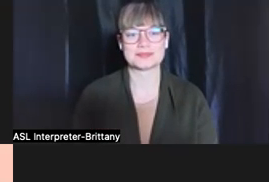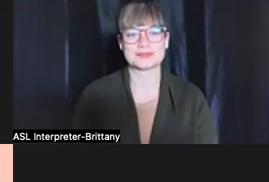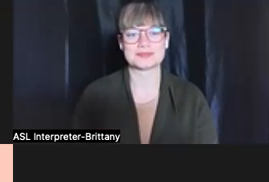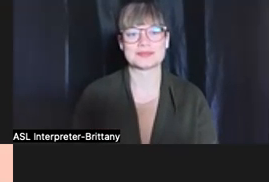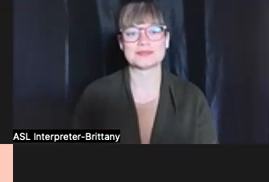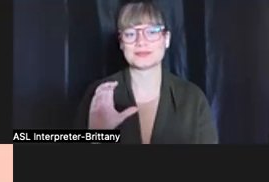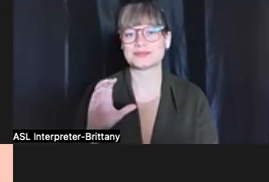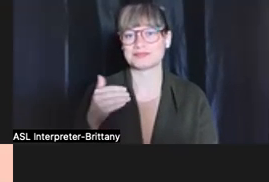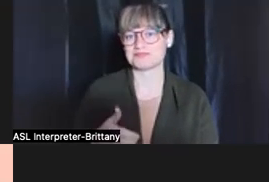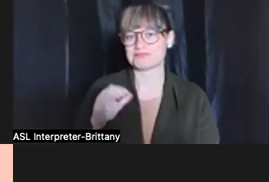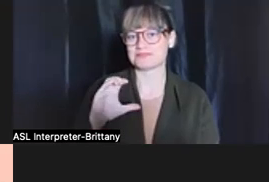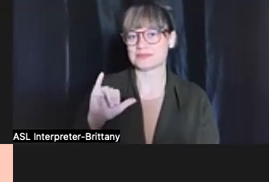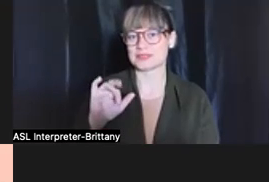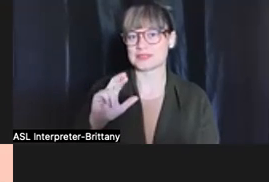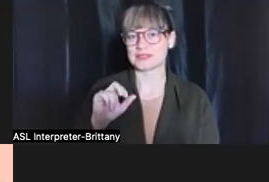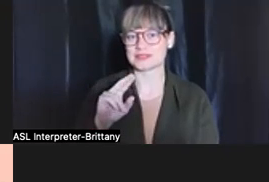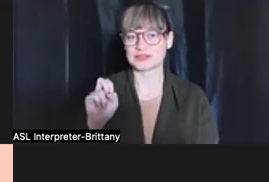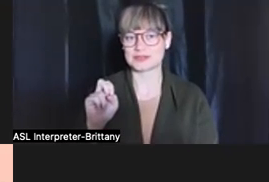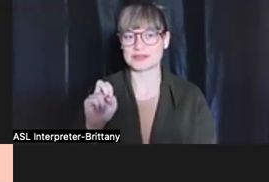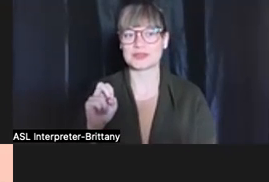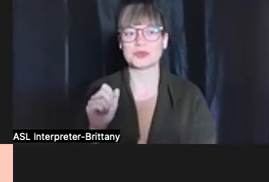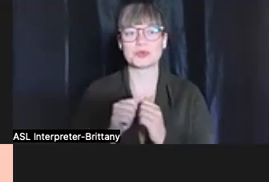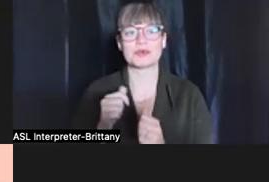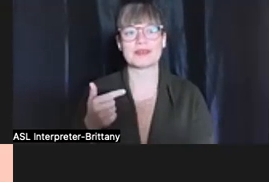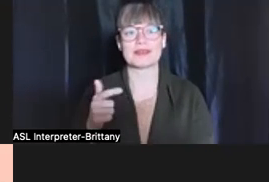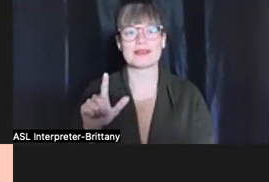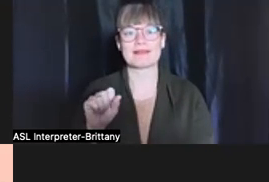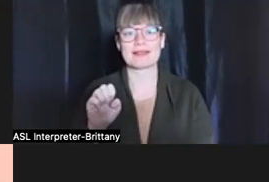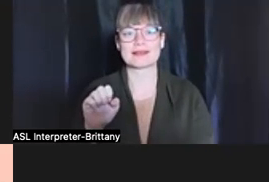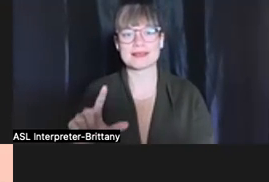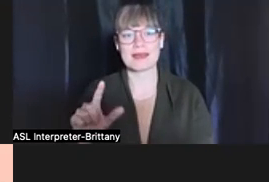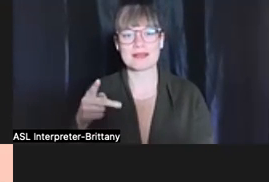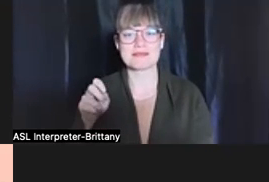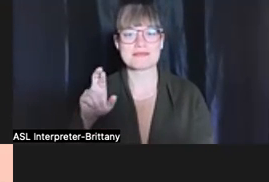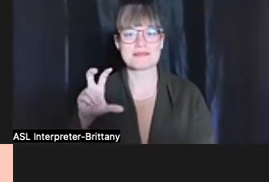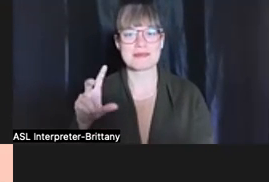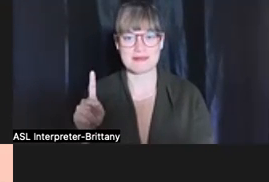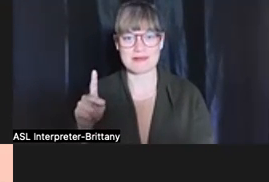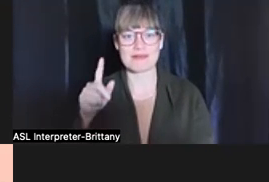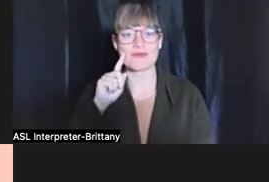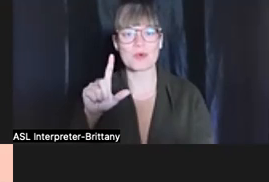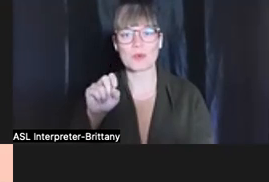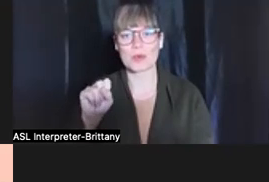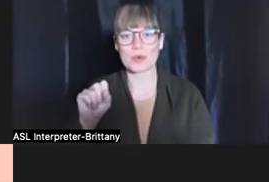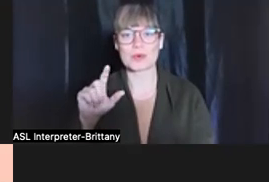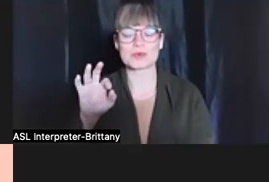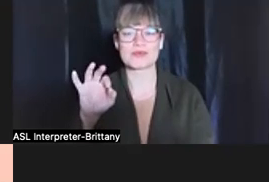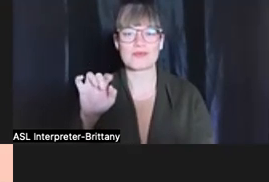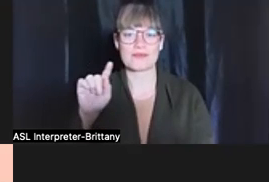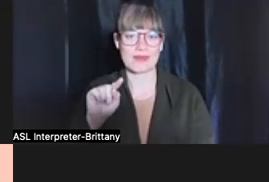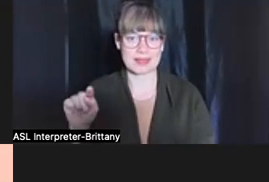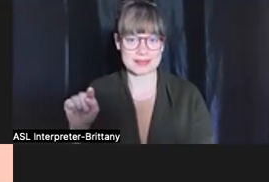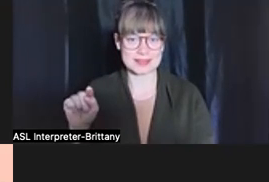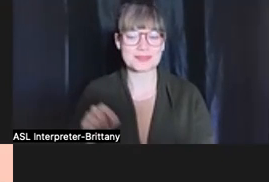Soy Cyrene Saint-Amand con la comunidad de escuelas Glassell Park Los Feliz.